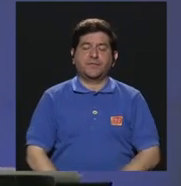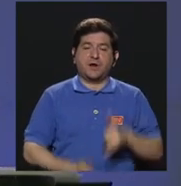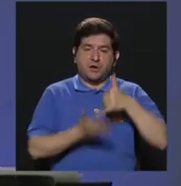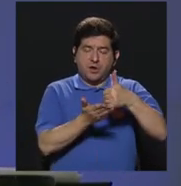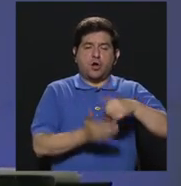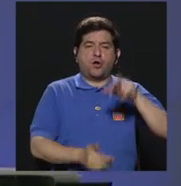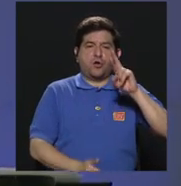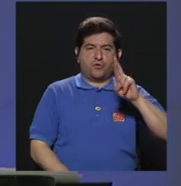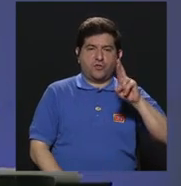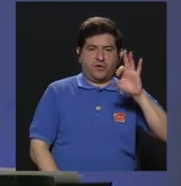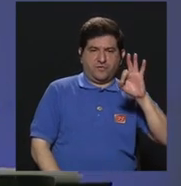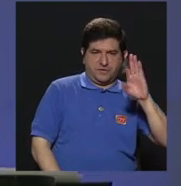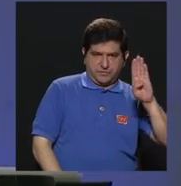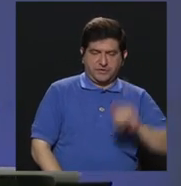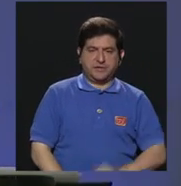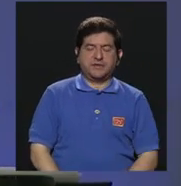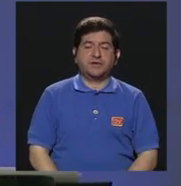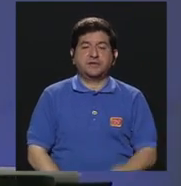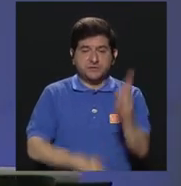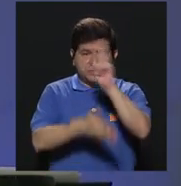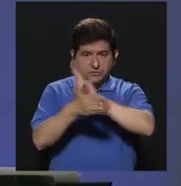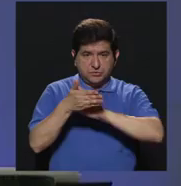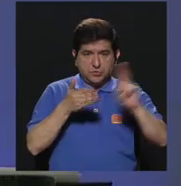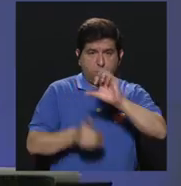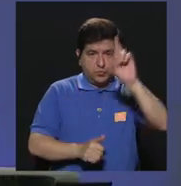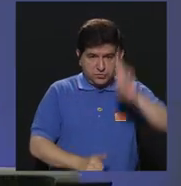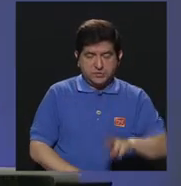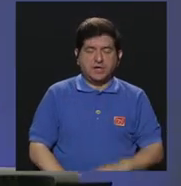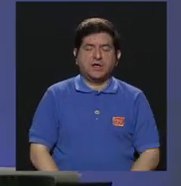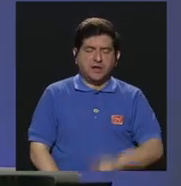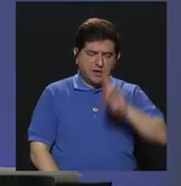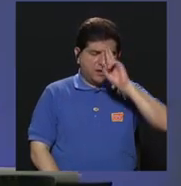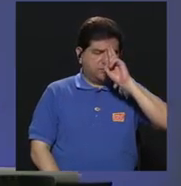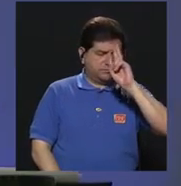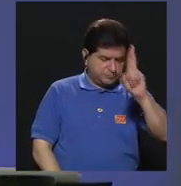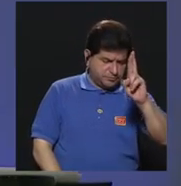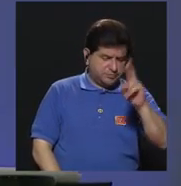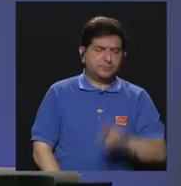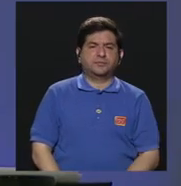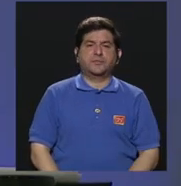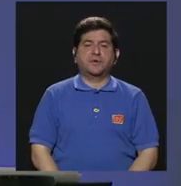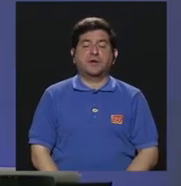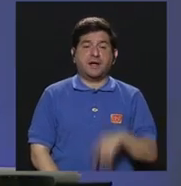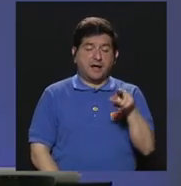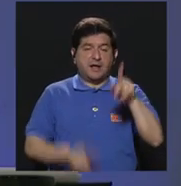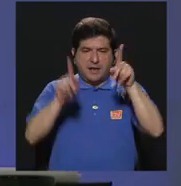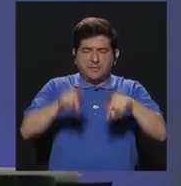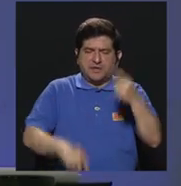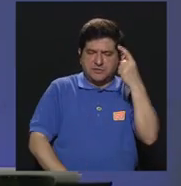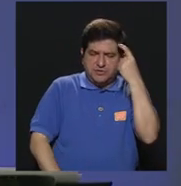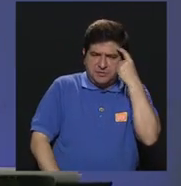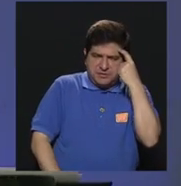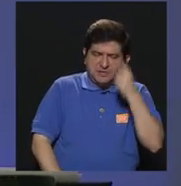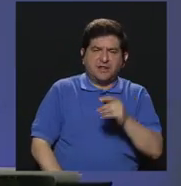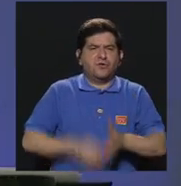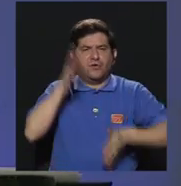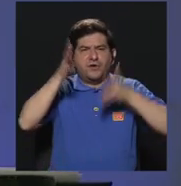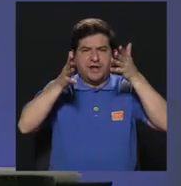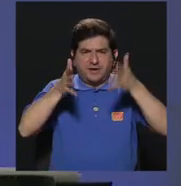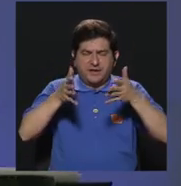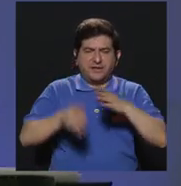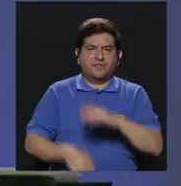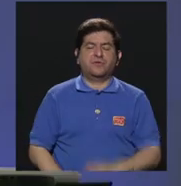premio Rodrigo Facio Brenes, la Universidad de Costa Rica hace un reconocimiento al pensador, creador y a la